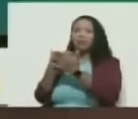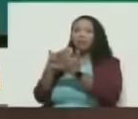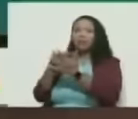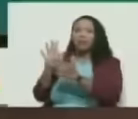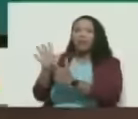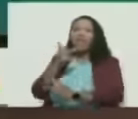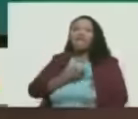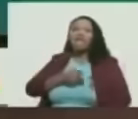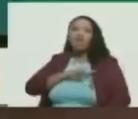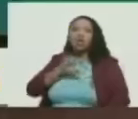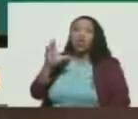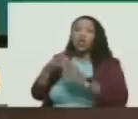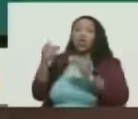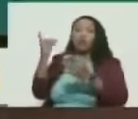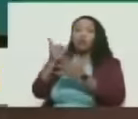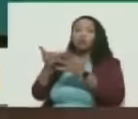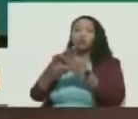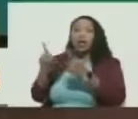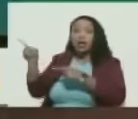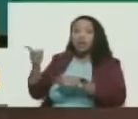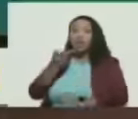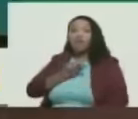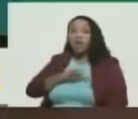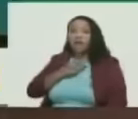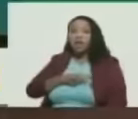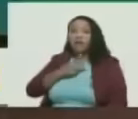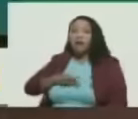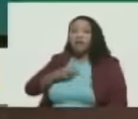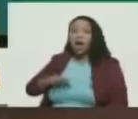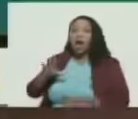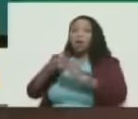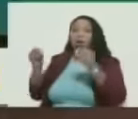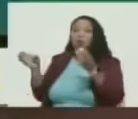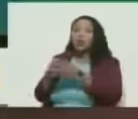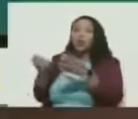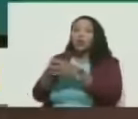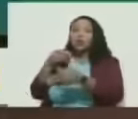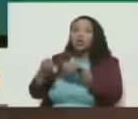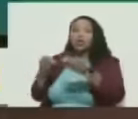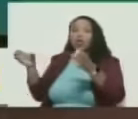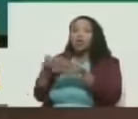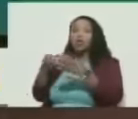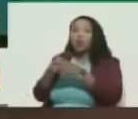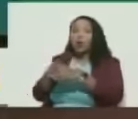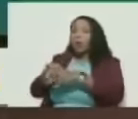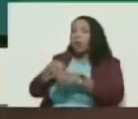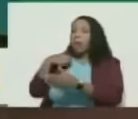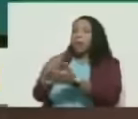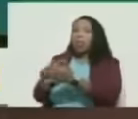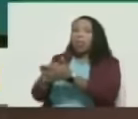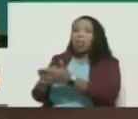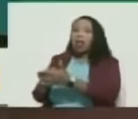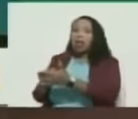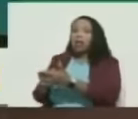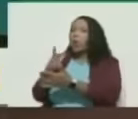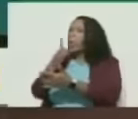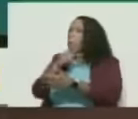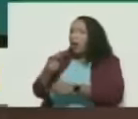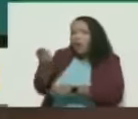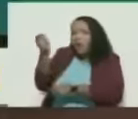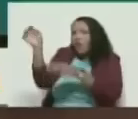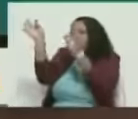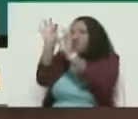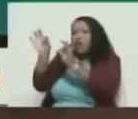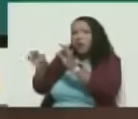Todos los documentos que se presentaron fueron falsos. Toda la comisión que se creó fue una comisión comprada. Es decir, no hay ninguna forma